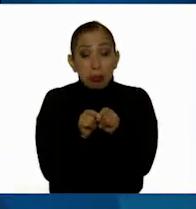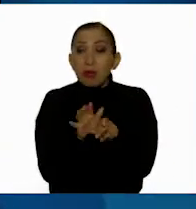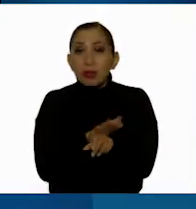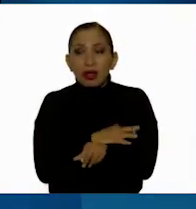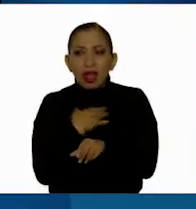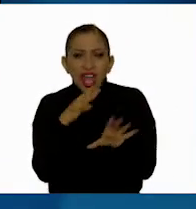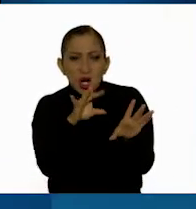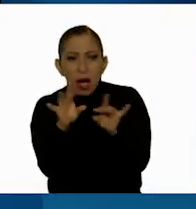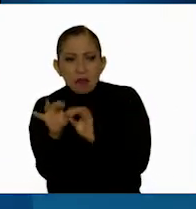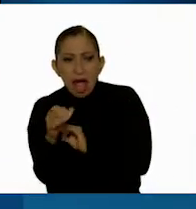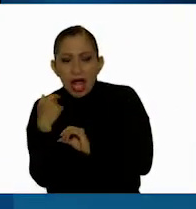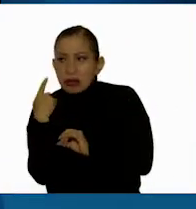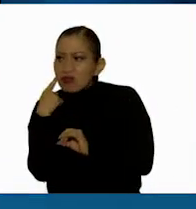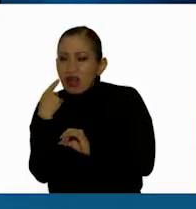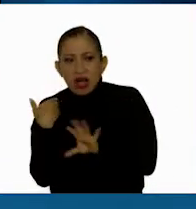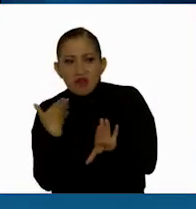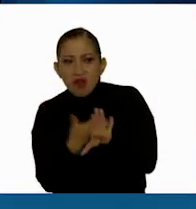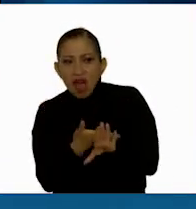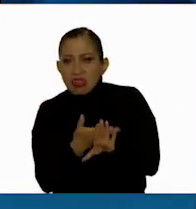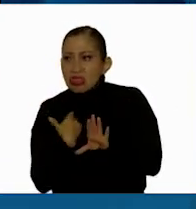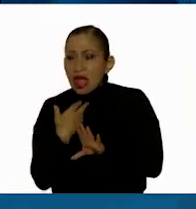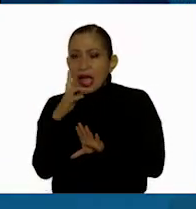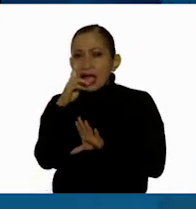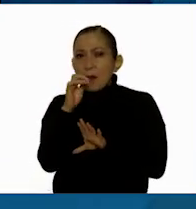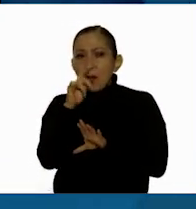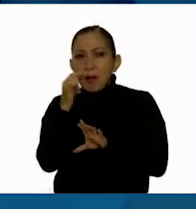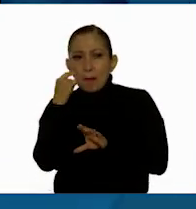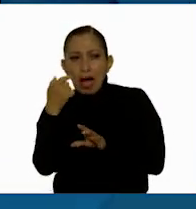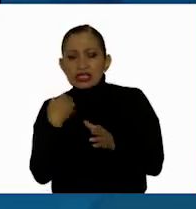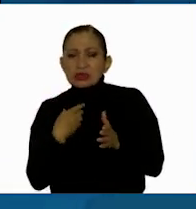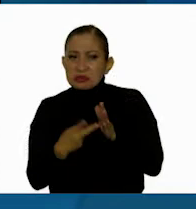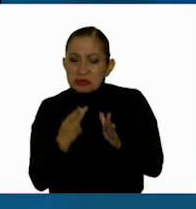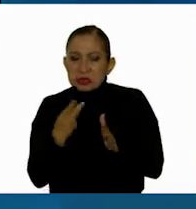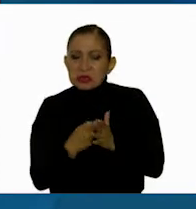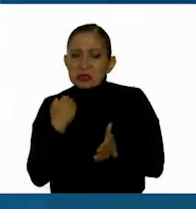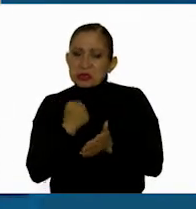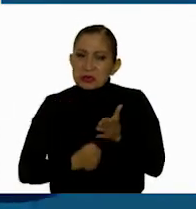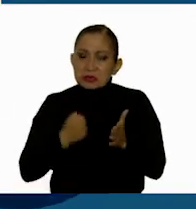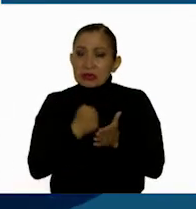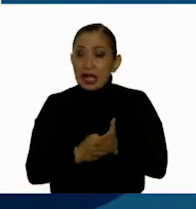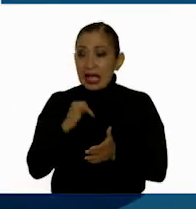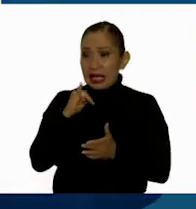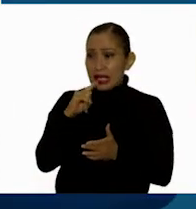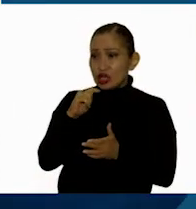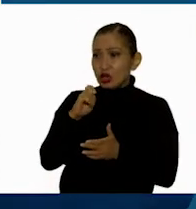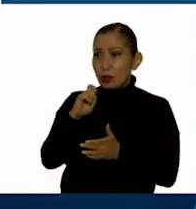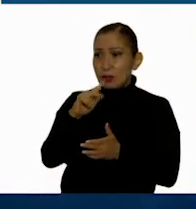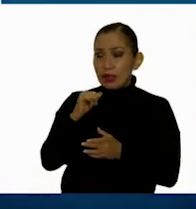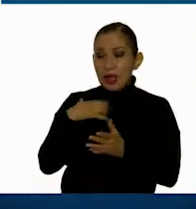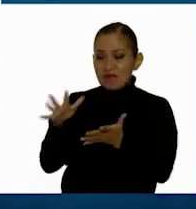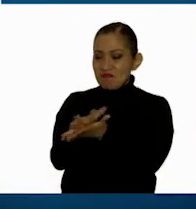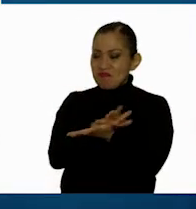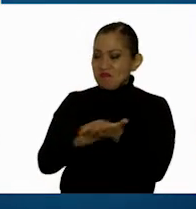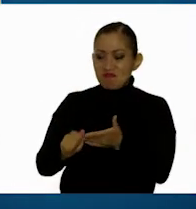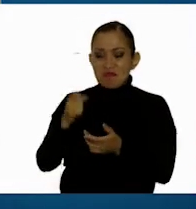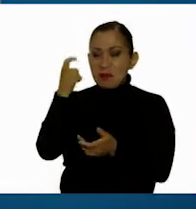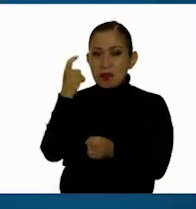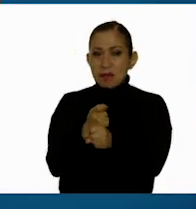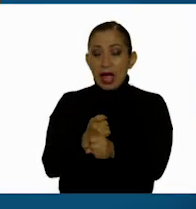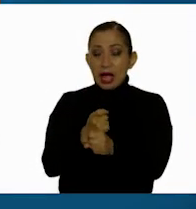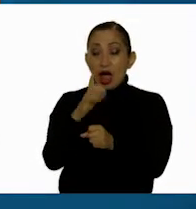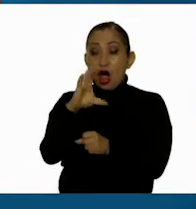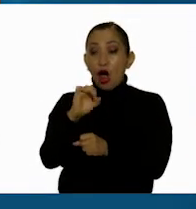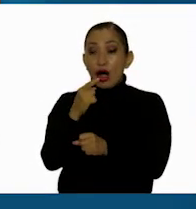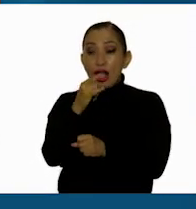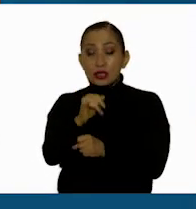rumores de conspiración y voces republicanas cada vez más insistentes, Iturbide se atrevió a disolver el primer Congreso y